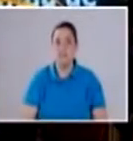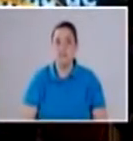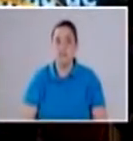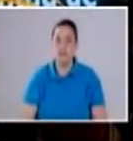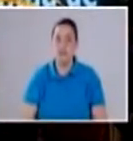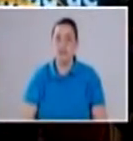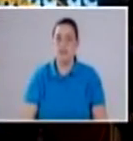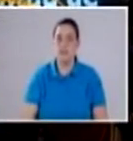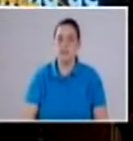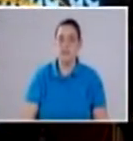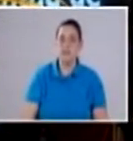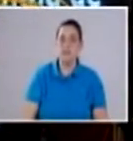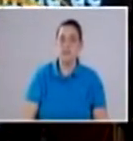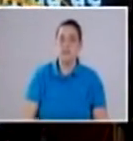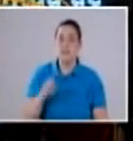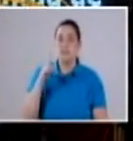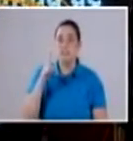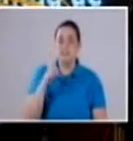satánica.